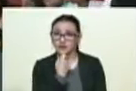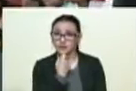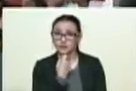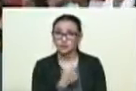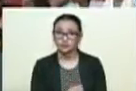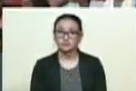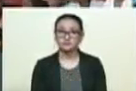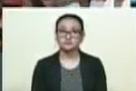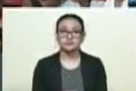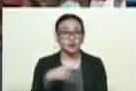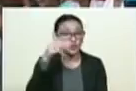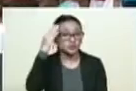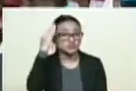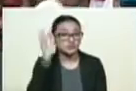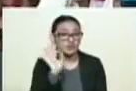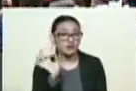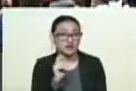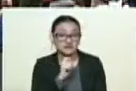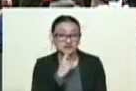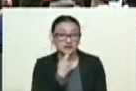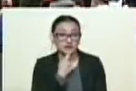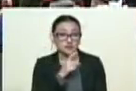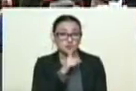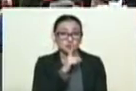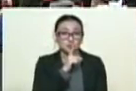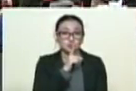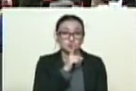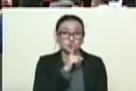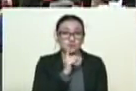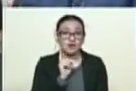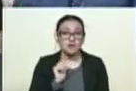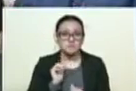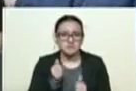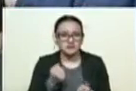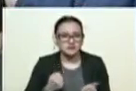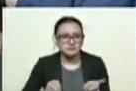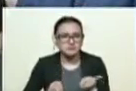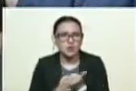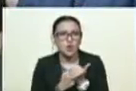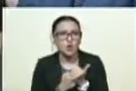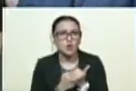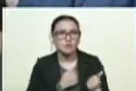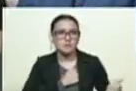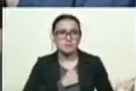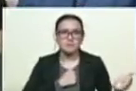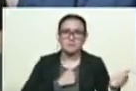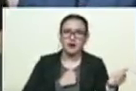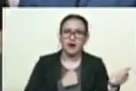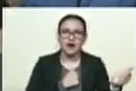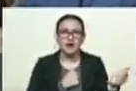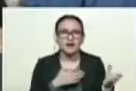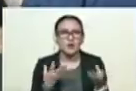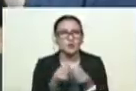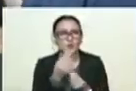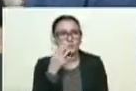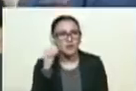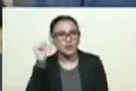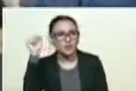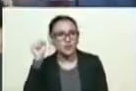Que nadie vaya a saber que vamos a impulsar los matinés patrióticos con Nicolás